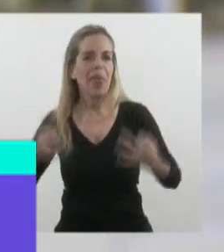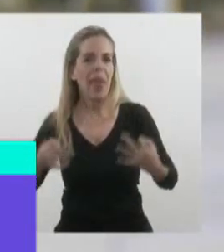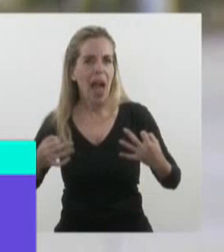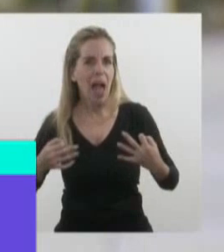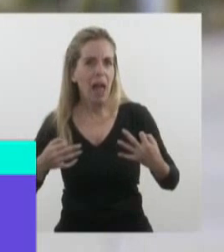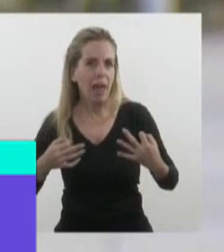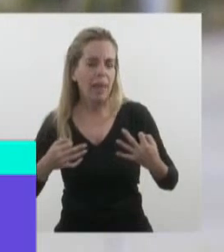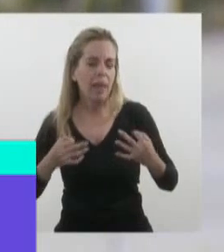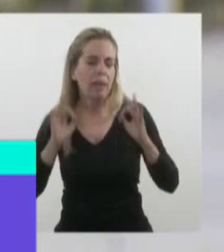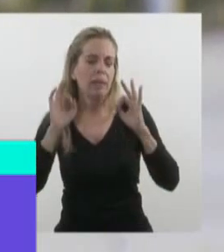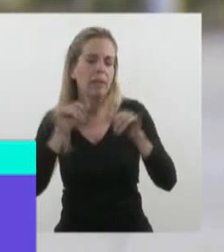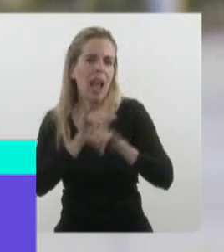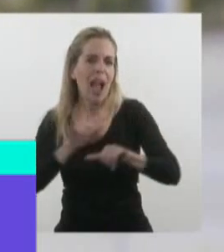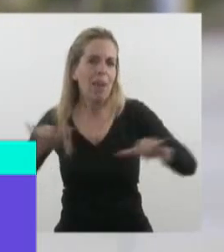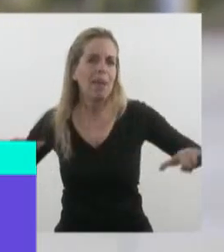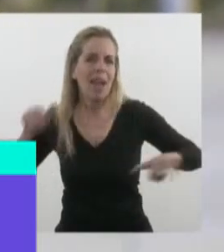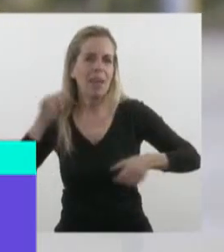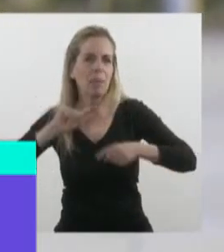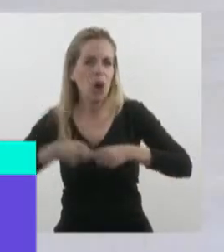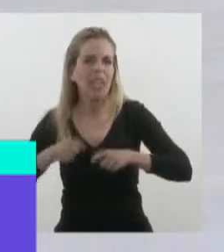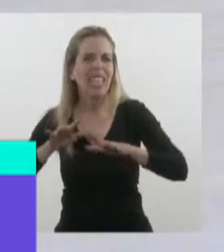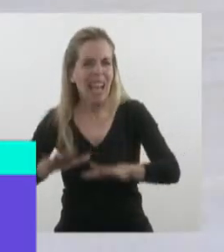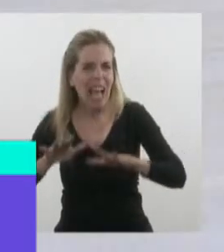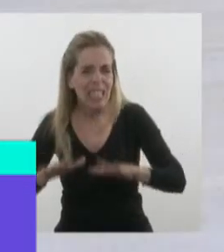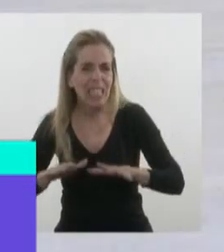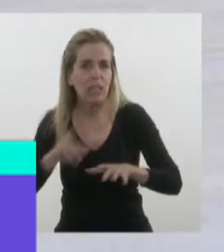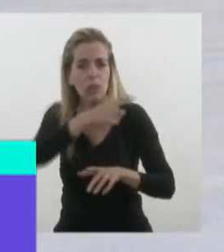martirio que supone la campaña no nos hizo bajar los brazos.